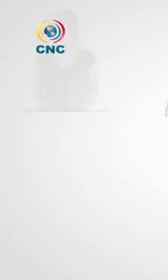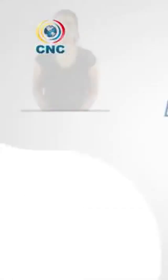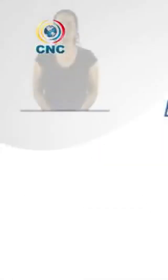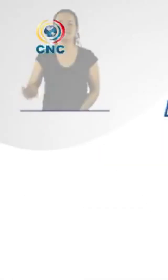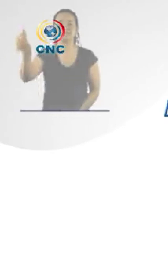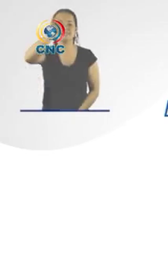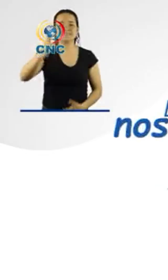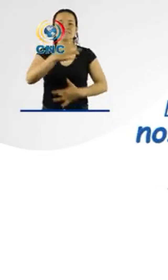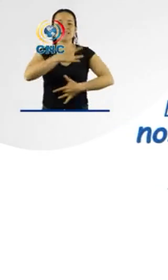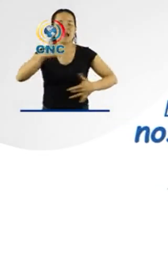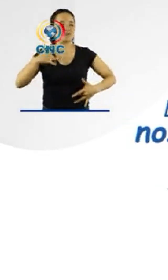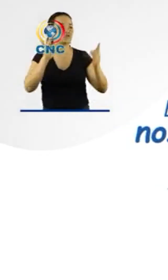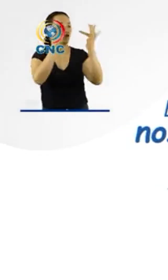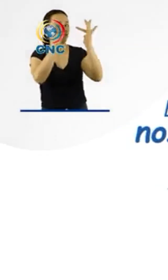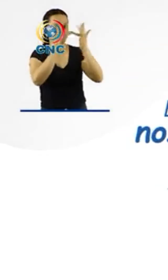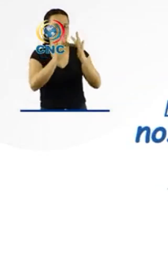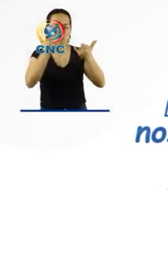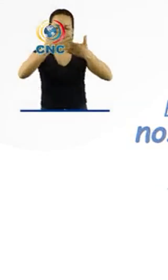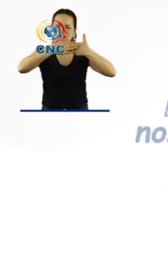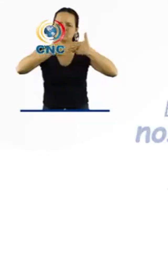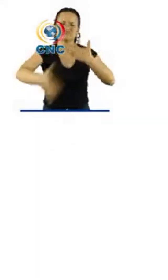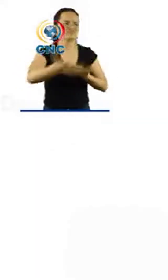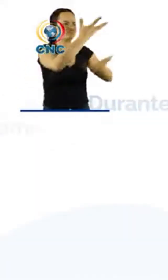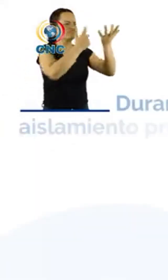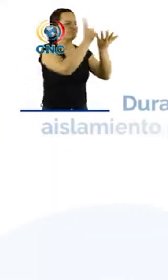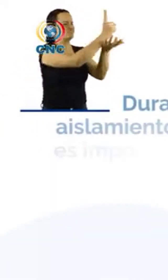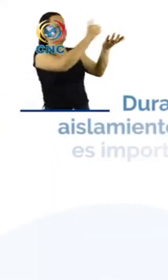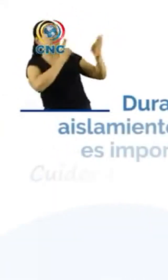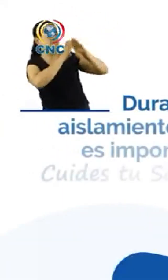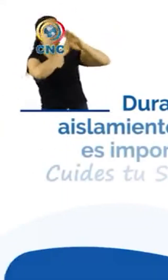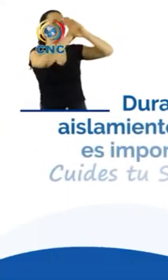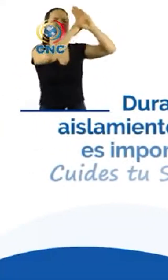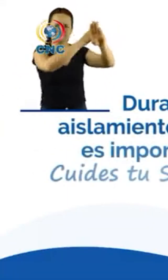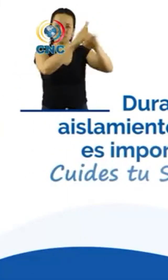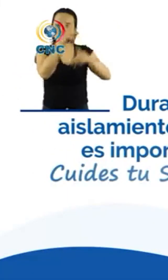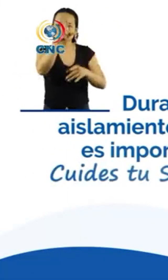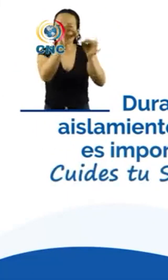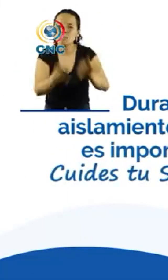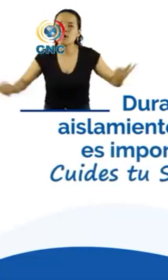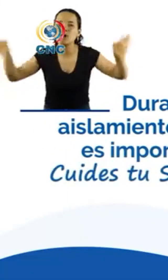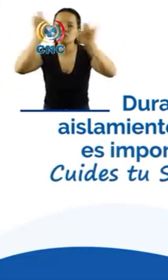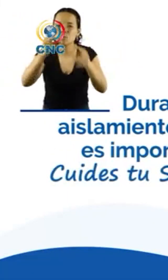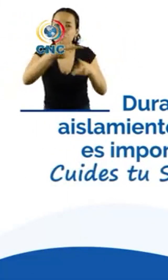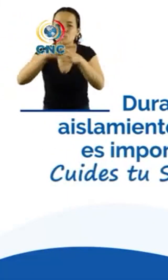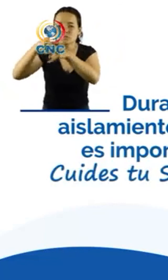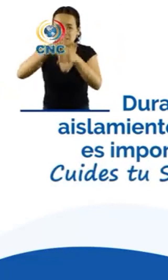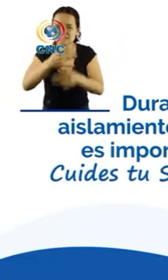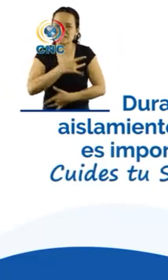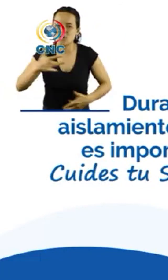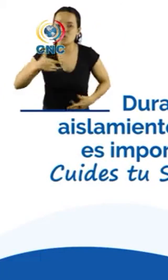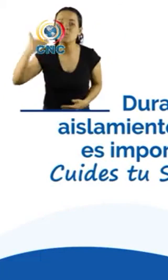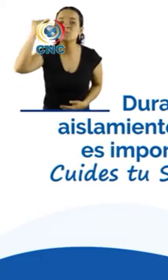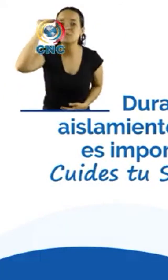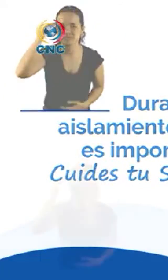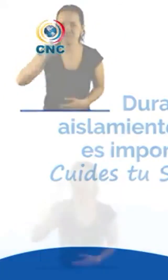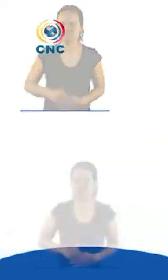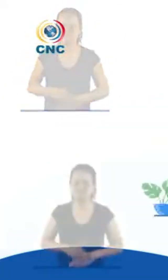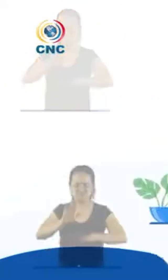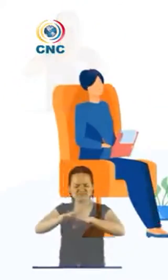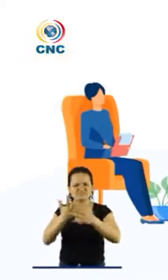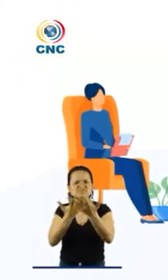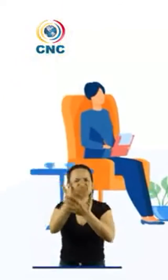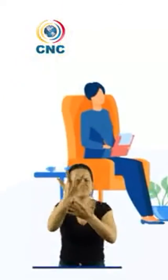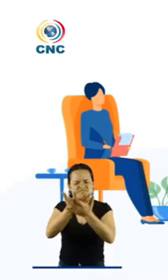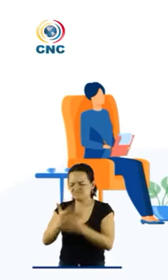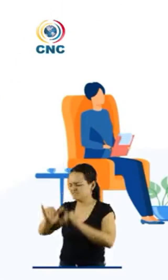En Emsanar EPS nos conectamos contigo. Durante el aislamiento preventivo, es importante que cuides tu salud mental. Ten en